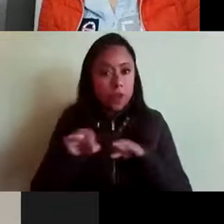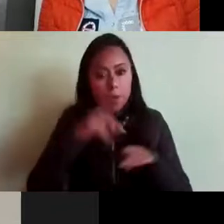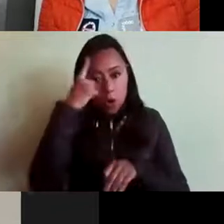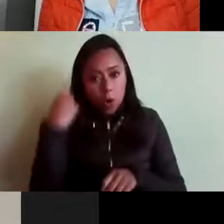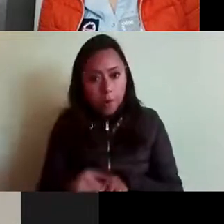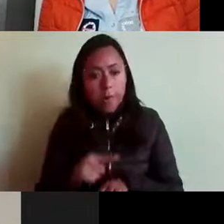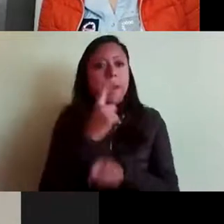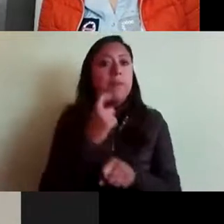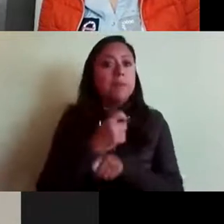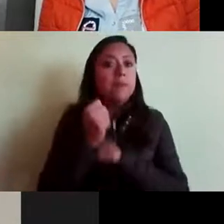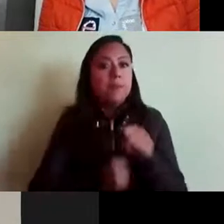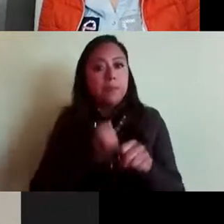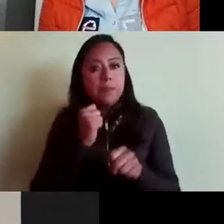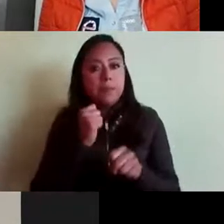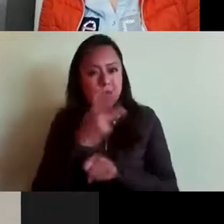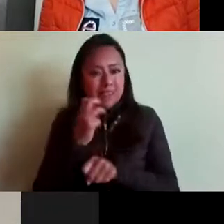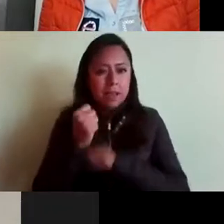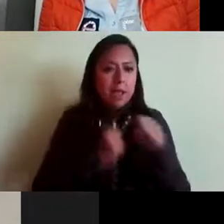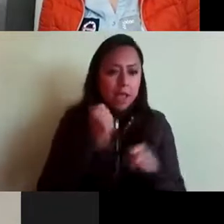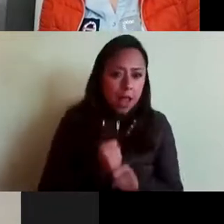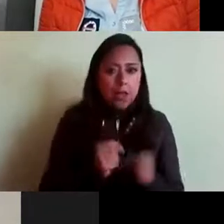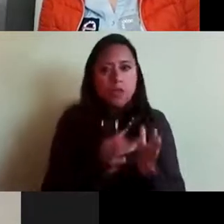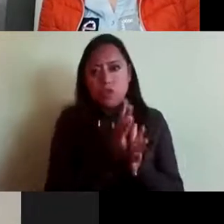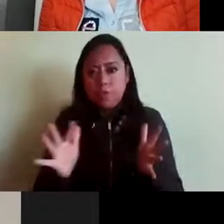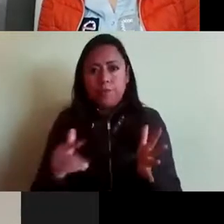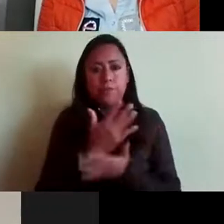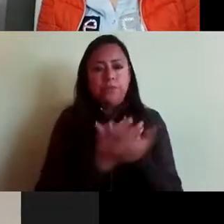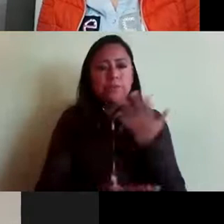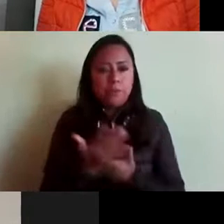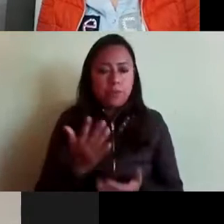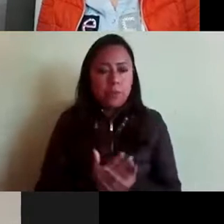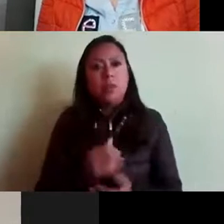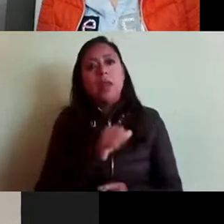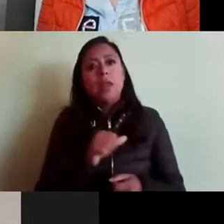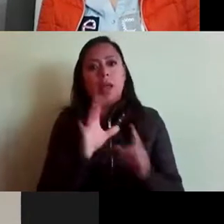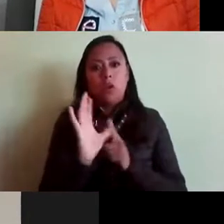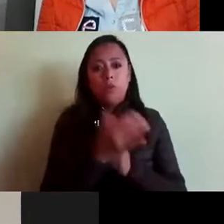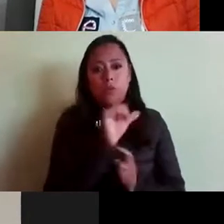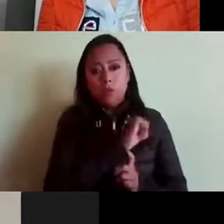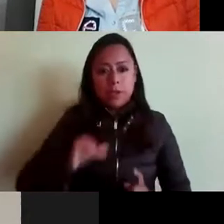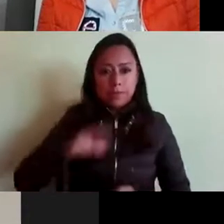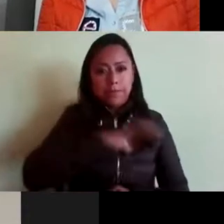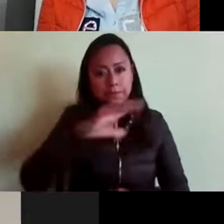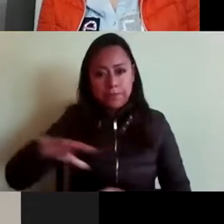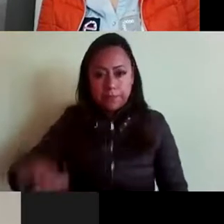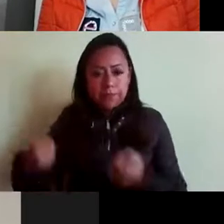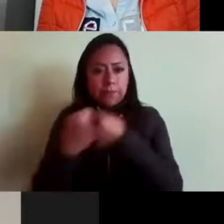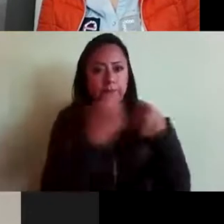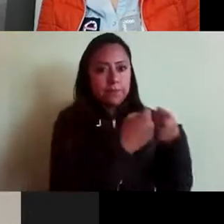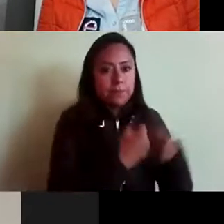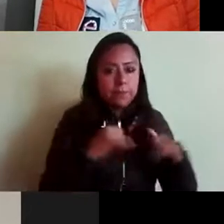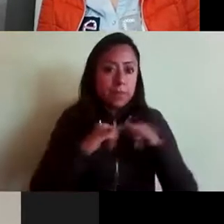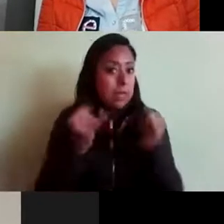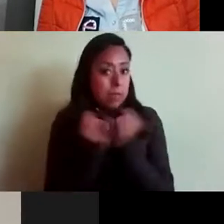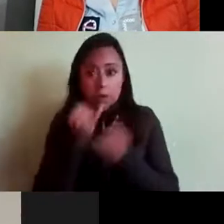Comisión de Alcaldías y Límites Territoriales, mismo que fue distribuido con antelación, por lo que solicito a la diputada secretaria preguntar si